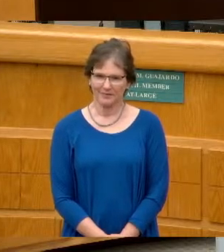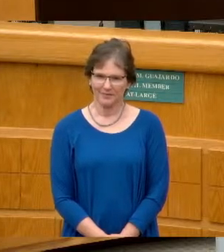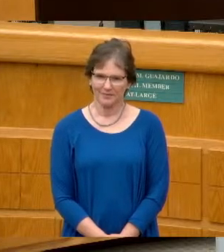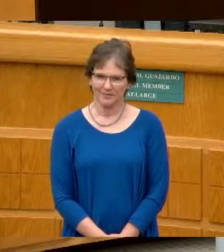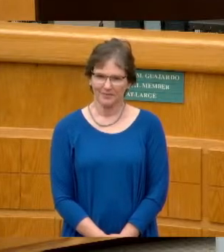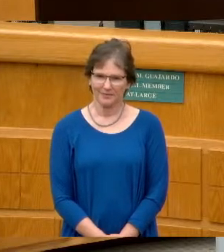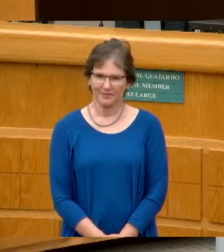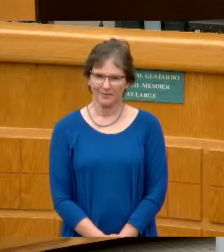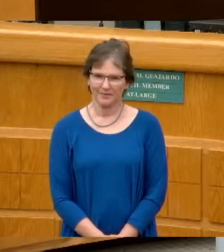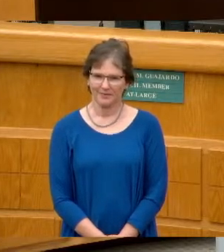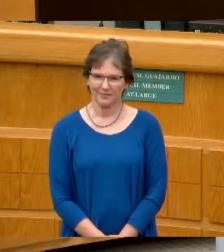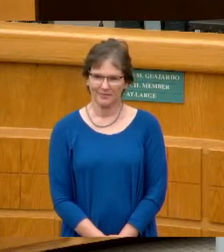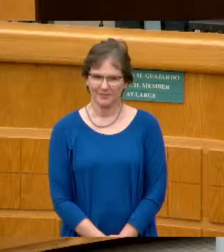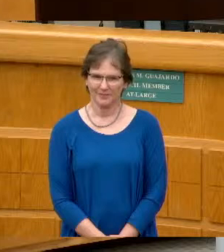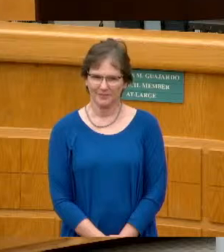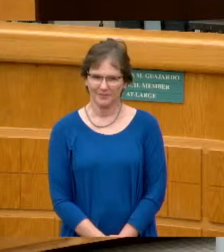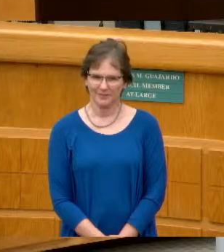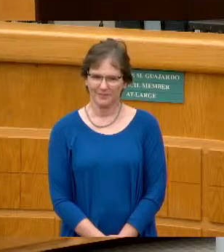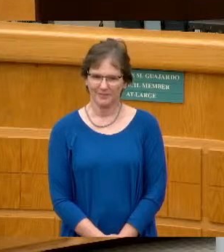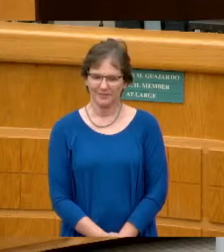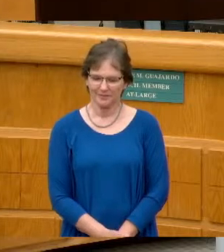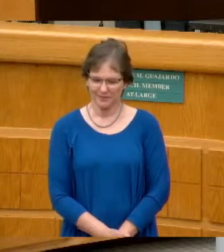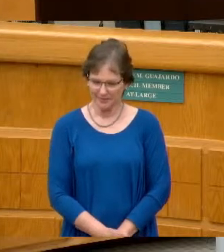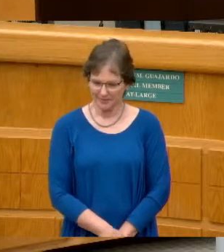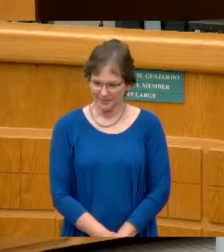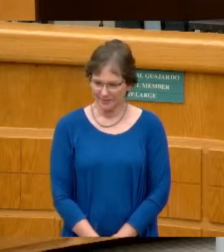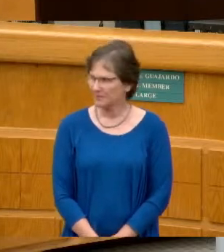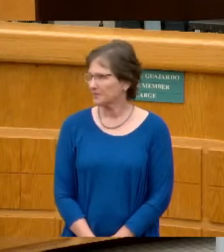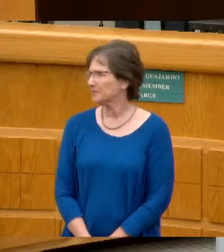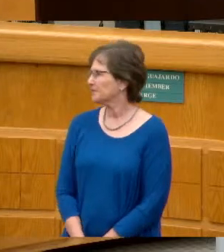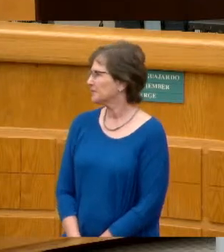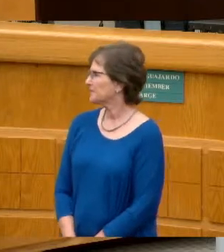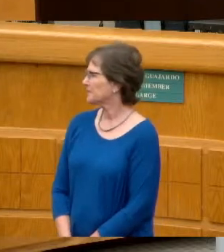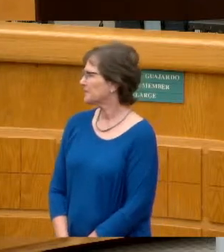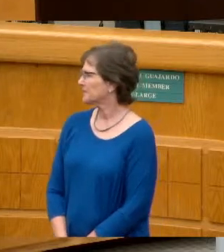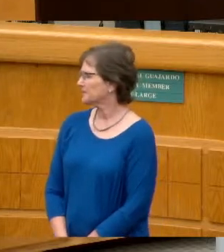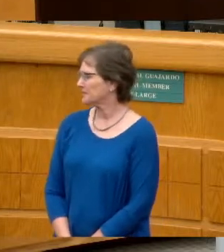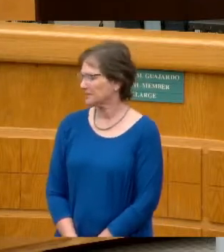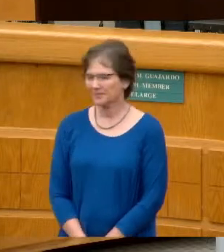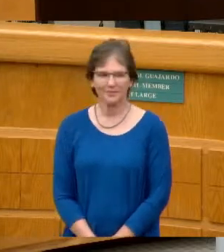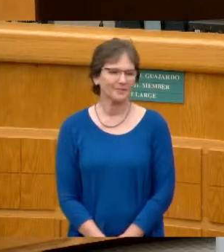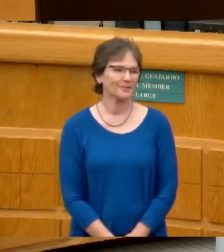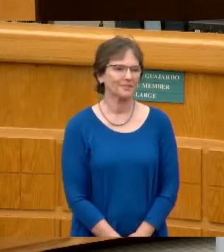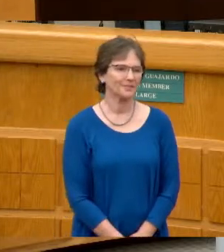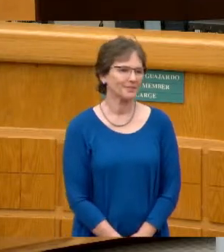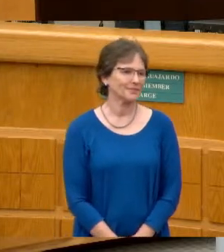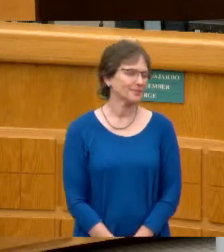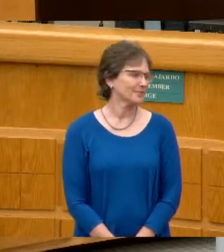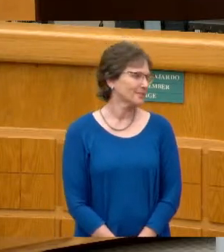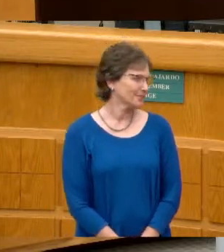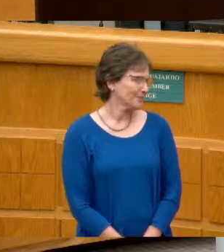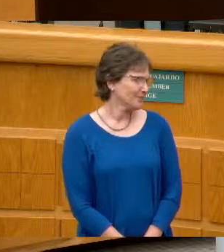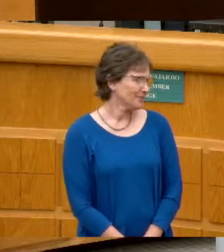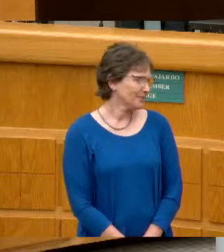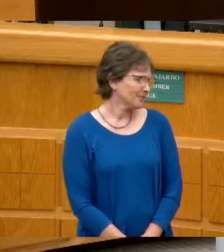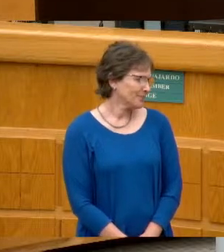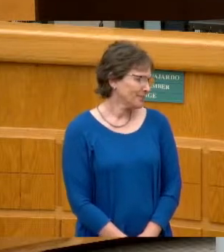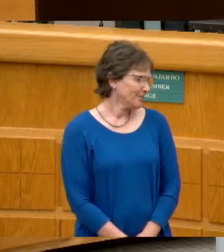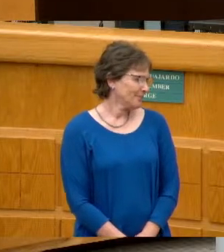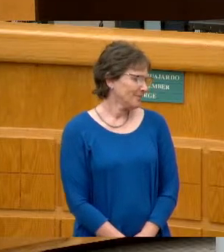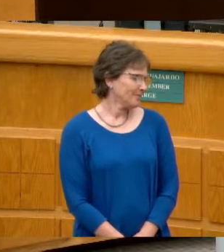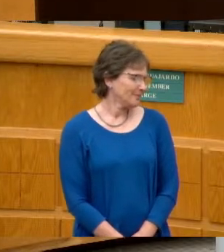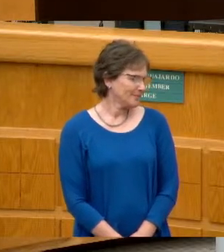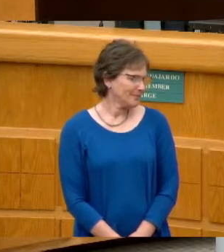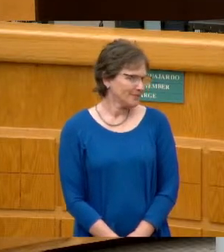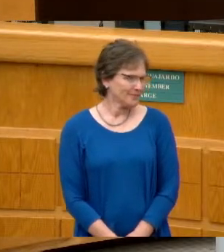Son varios los temas que voy a tratar. Primero, la tormenta tropical Cera, la cual se espera convierta en huracán el miércoles por la tarde.